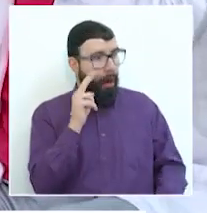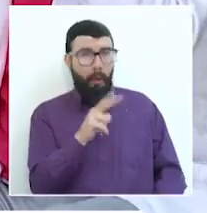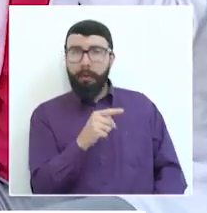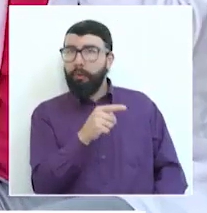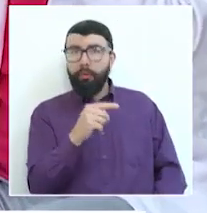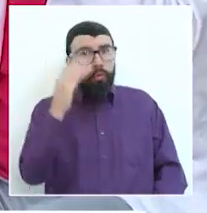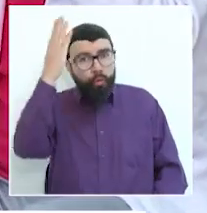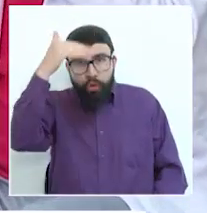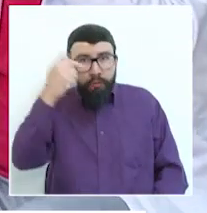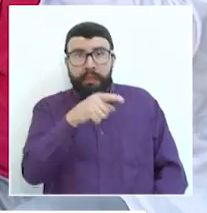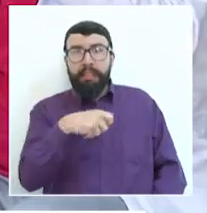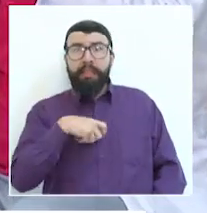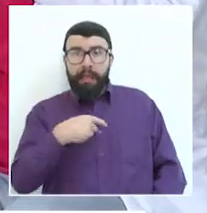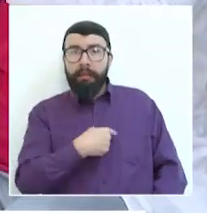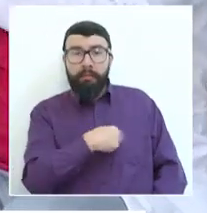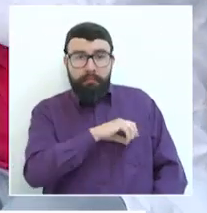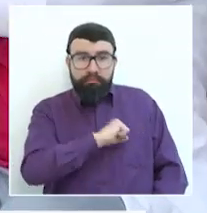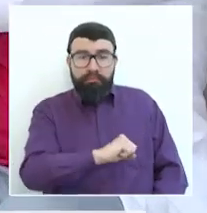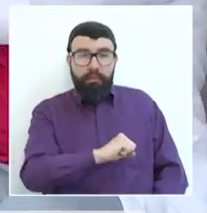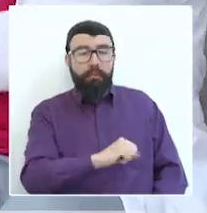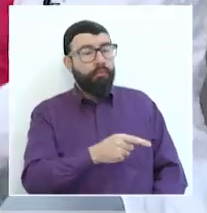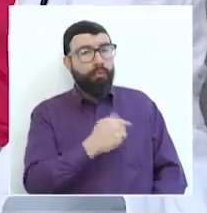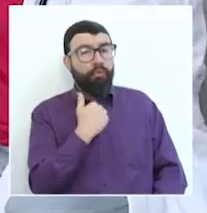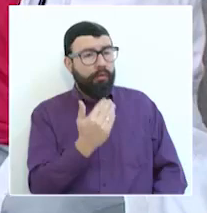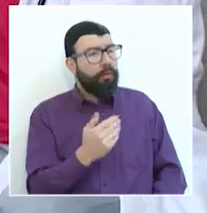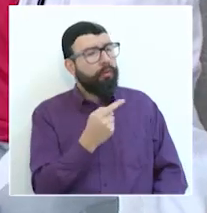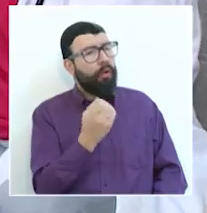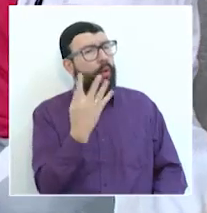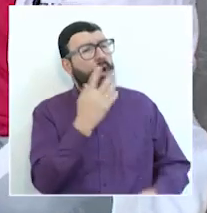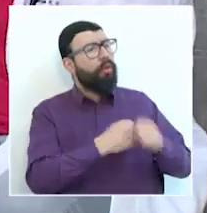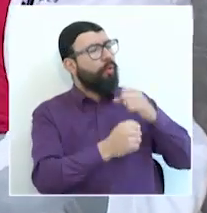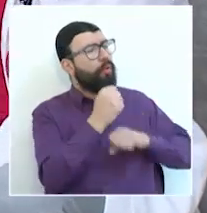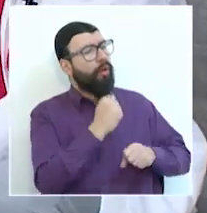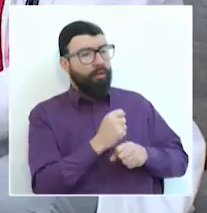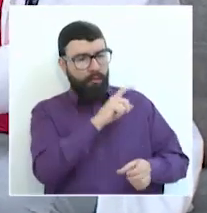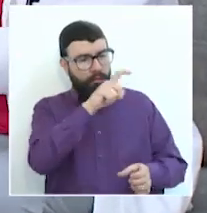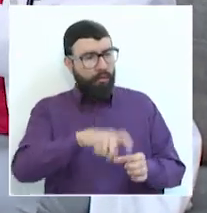me acordé de algo. ¿Hace cuántos años usted vino con un problema en el pie?